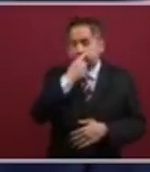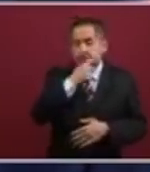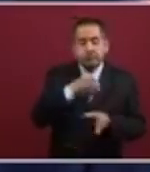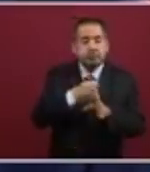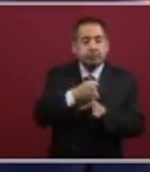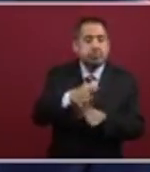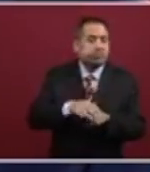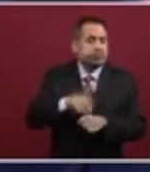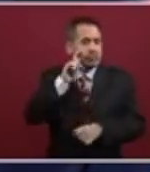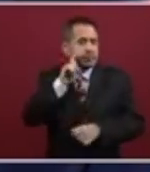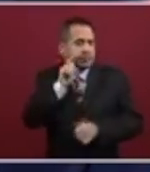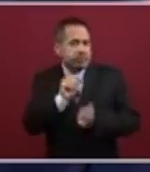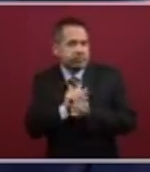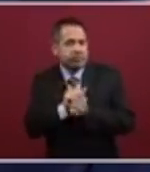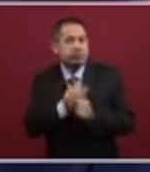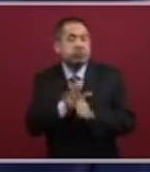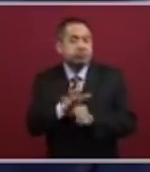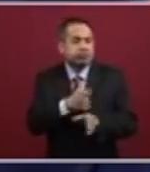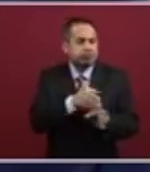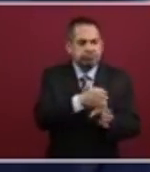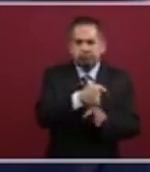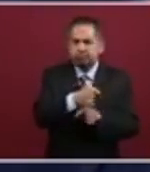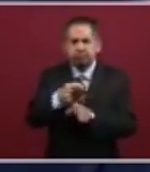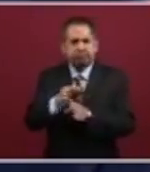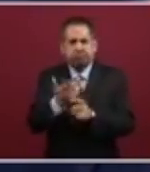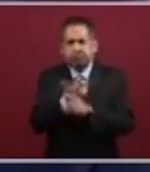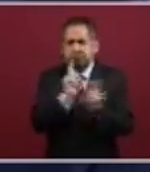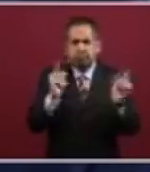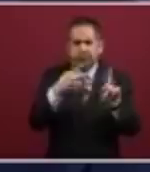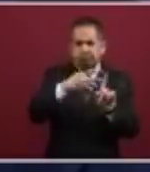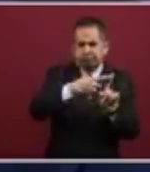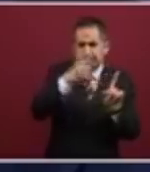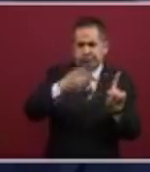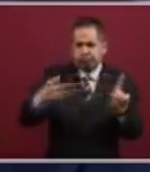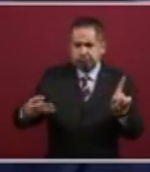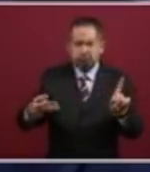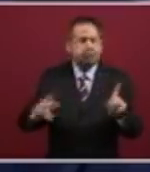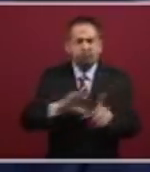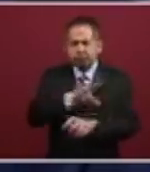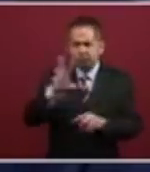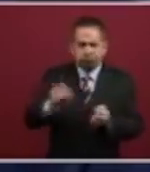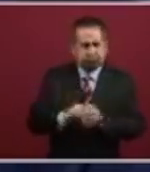sexuales e identidades de género.